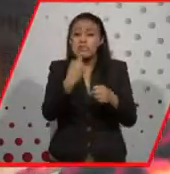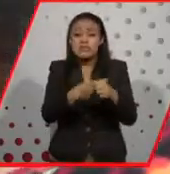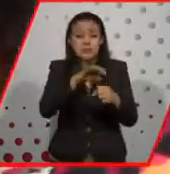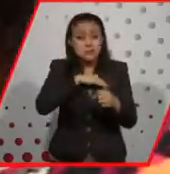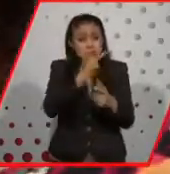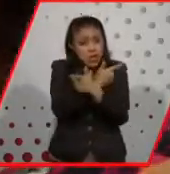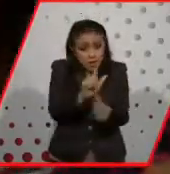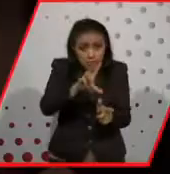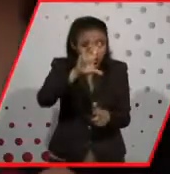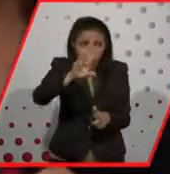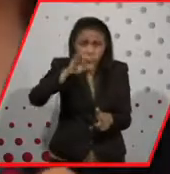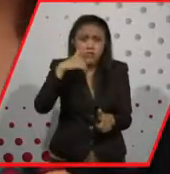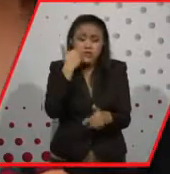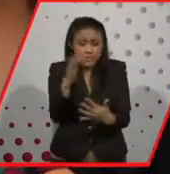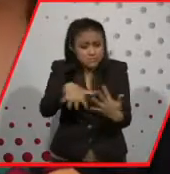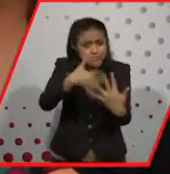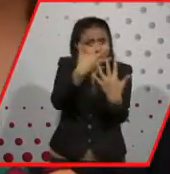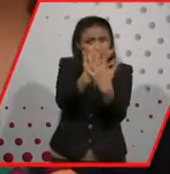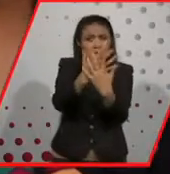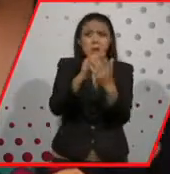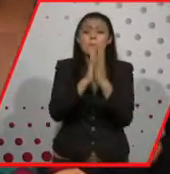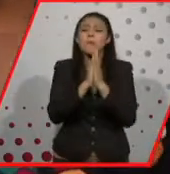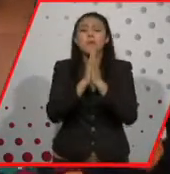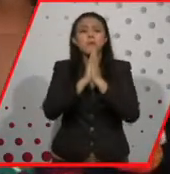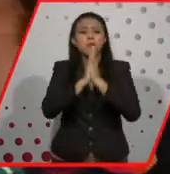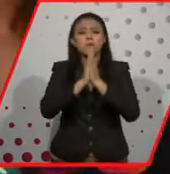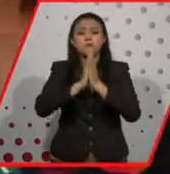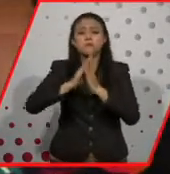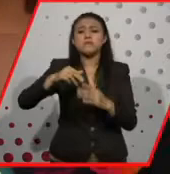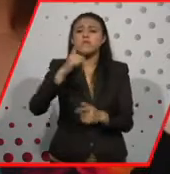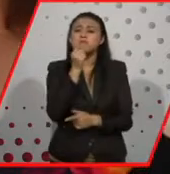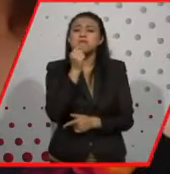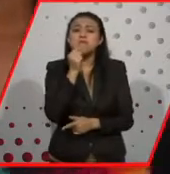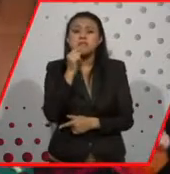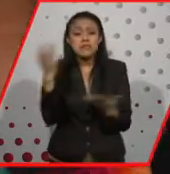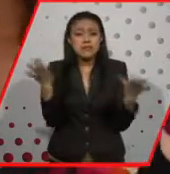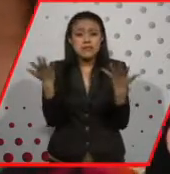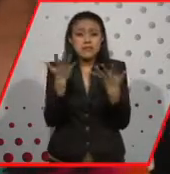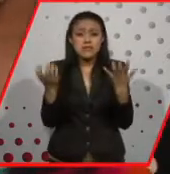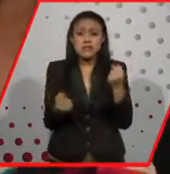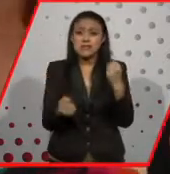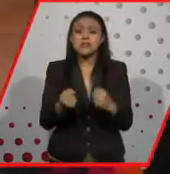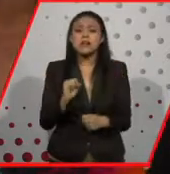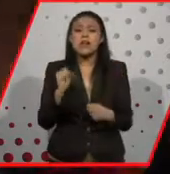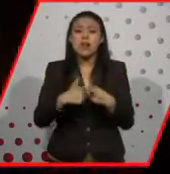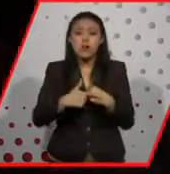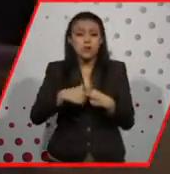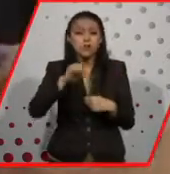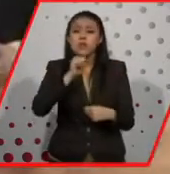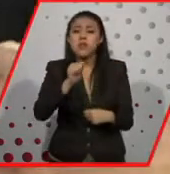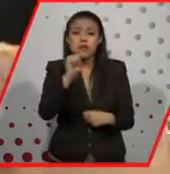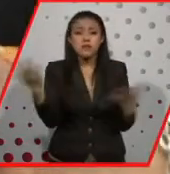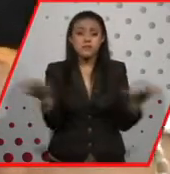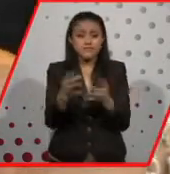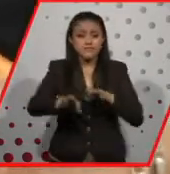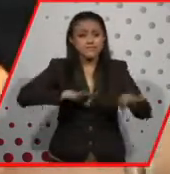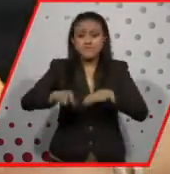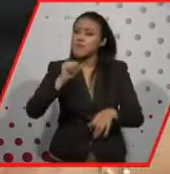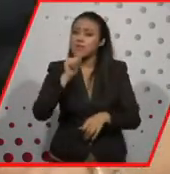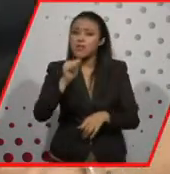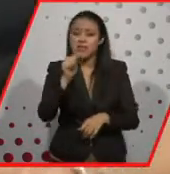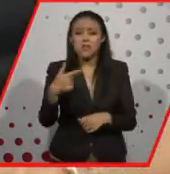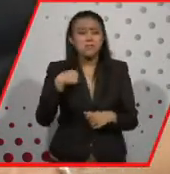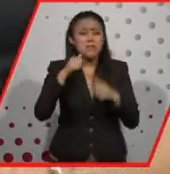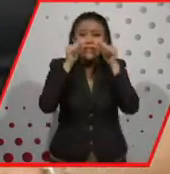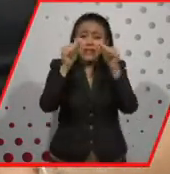marihuano. Algo tiene que hacer, la policía investigadora no ha hecho su trabajo, nadie ha hecho su trabajo. Indica que lo que pide